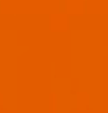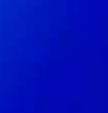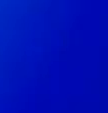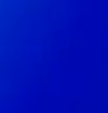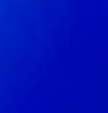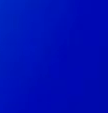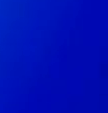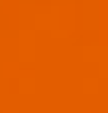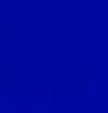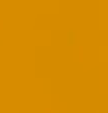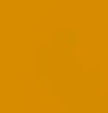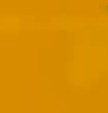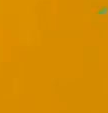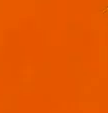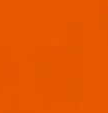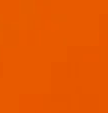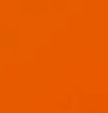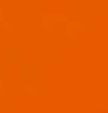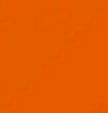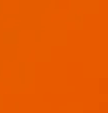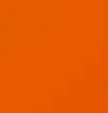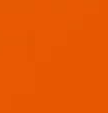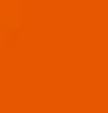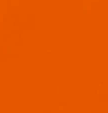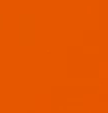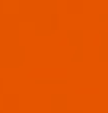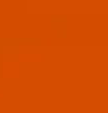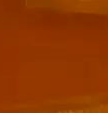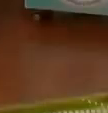Bienvenidos al sorteo Loto.